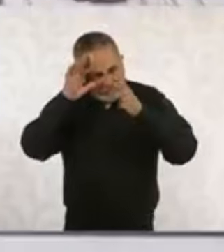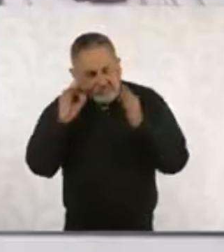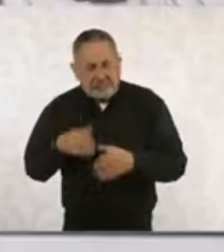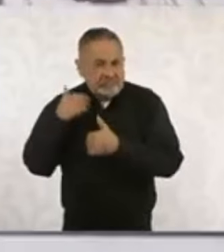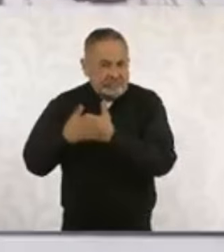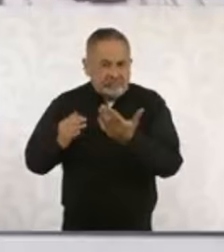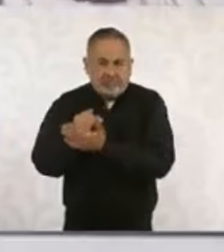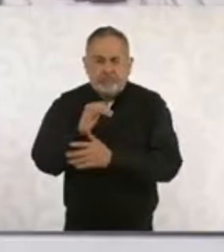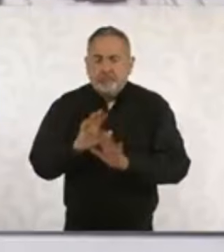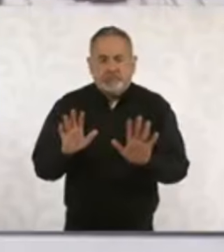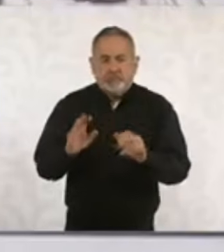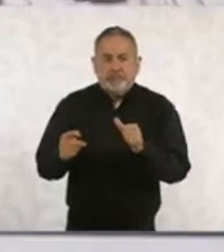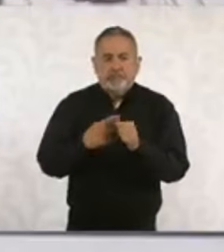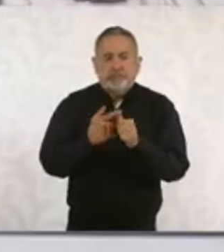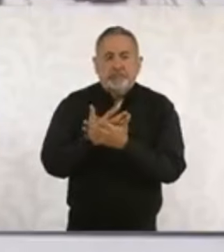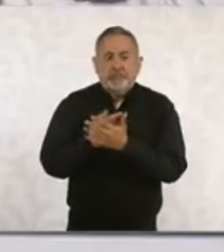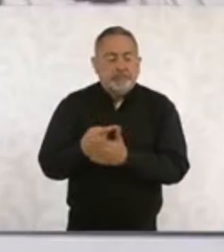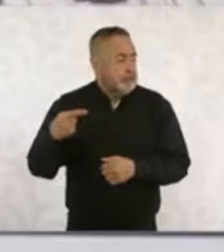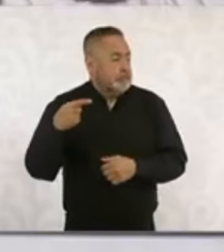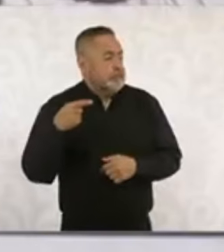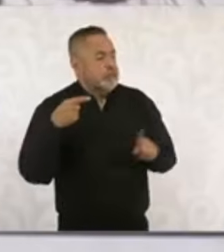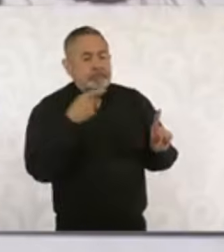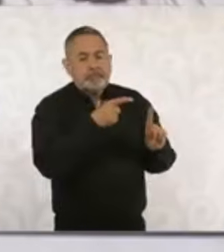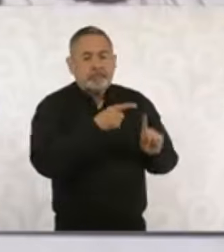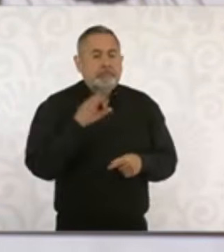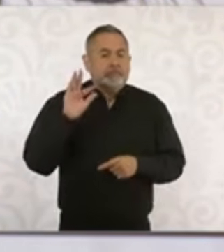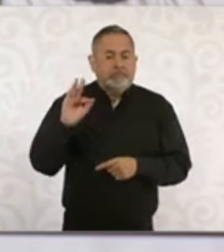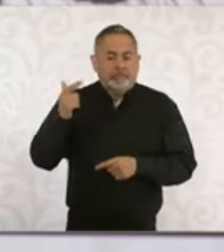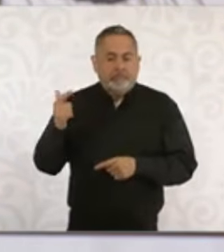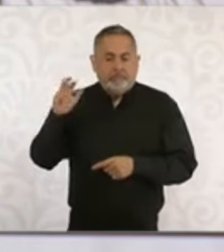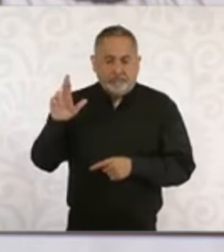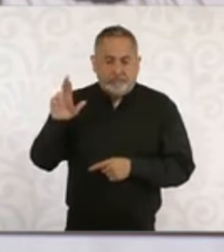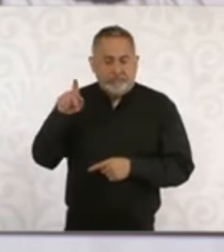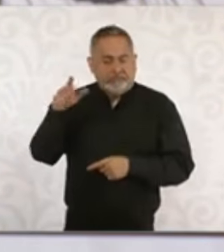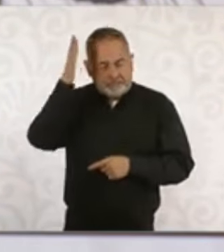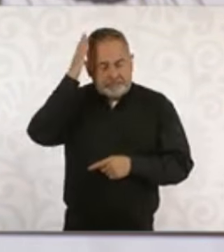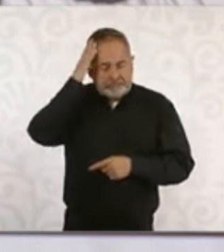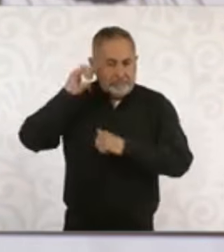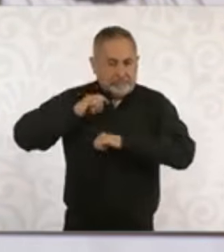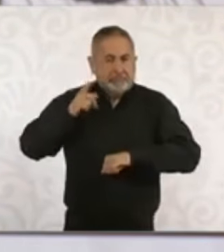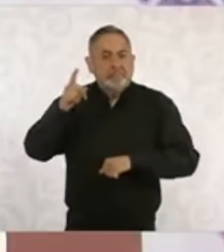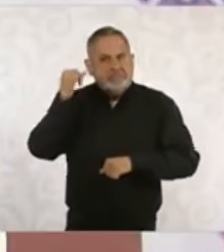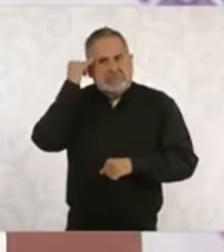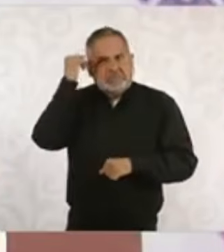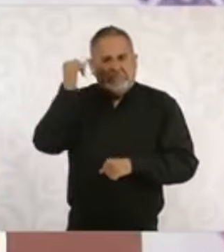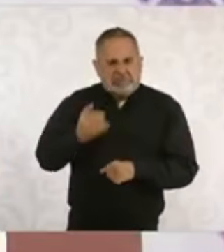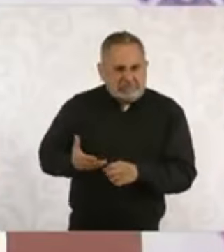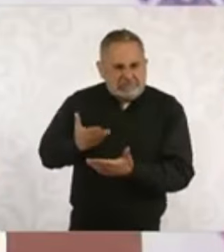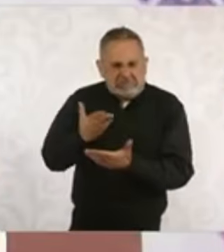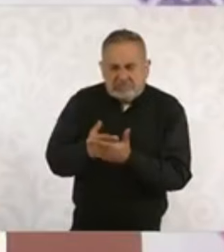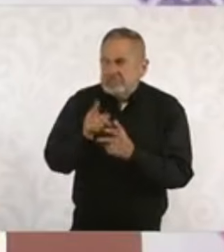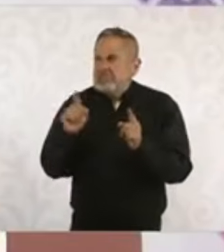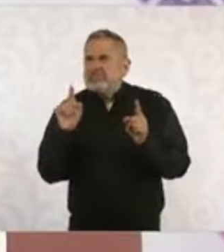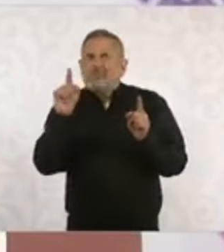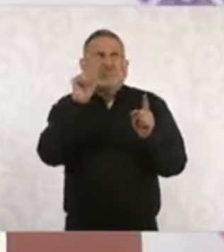trabajo de la Fiscal General de la República. Ella tiene algunos planteamientos muy importantes de fortalecimiento de la